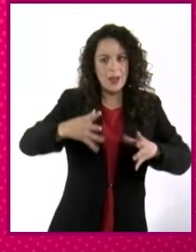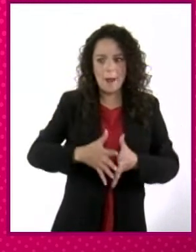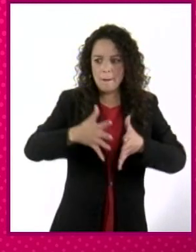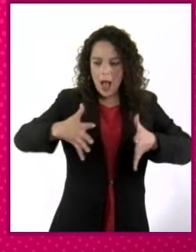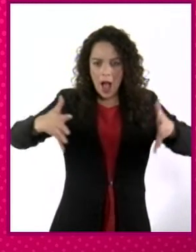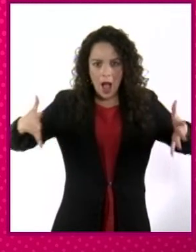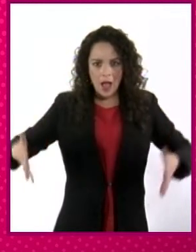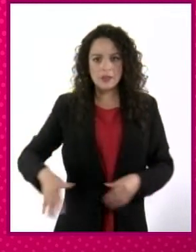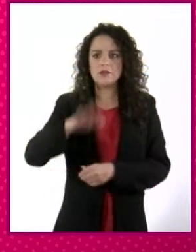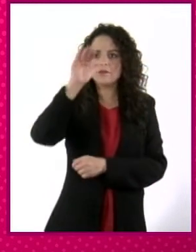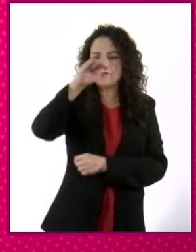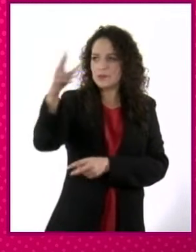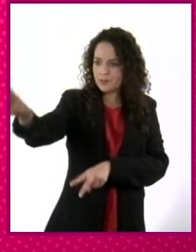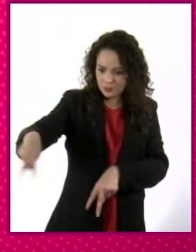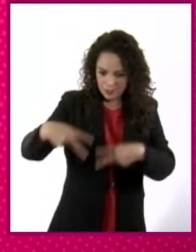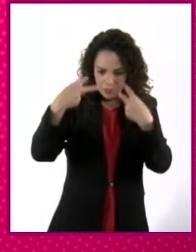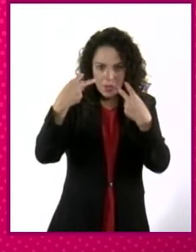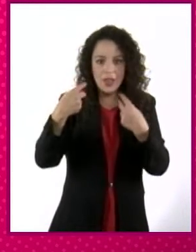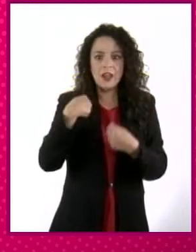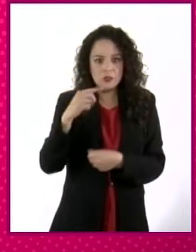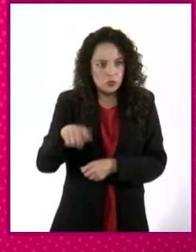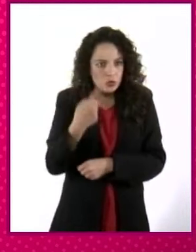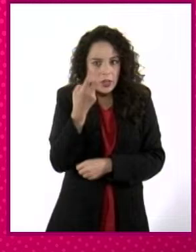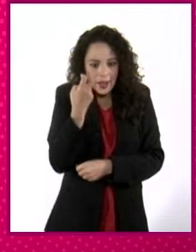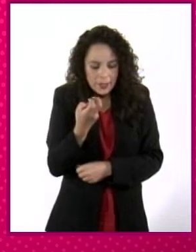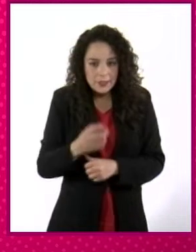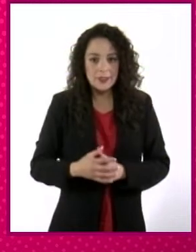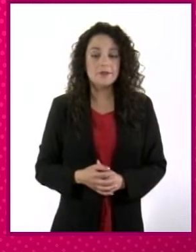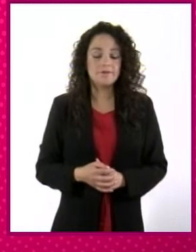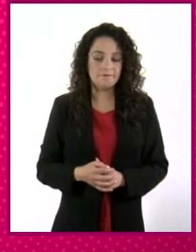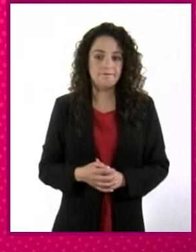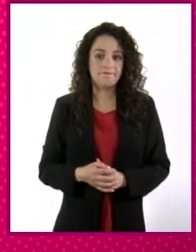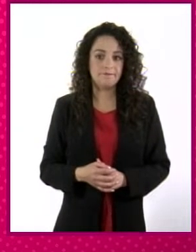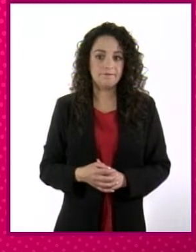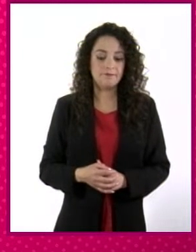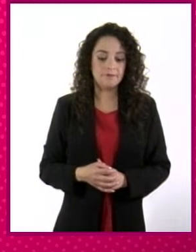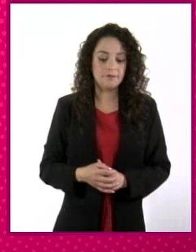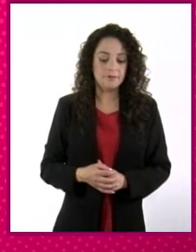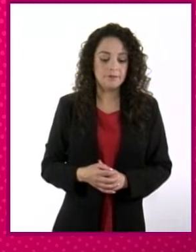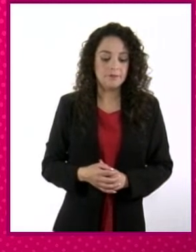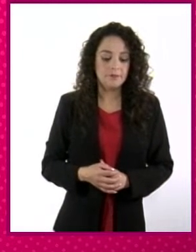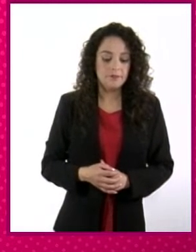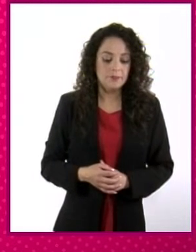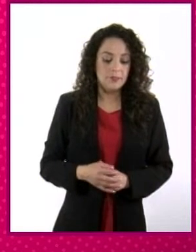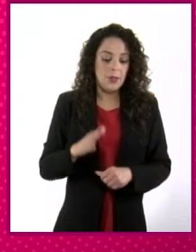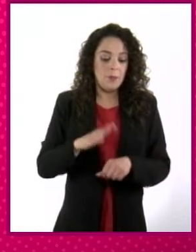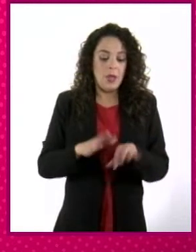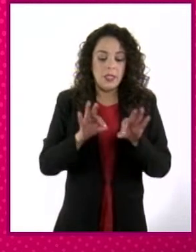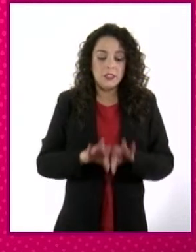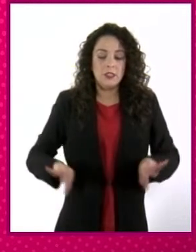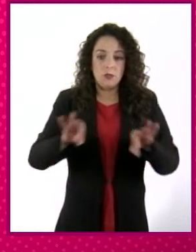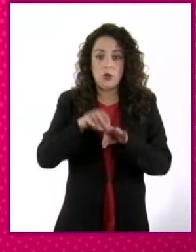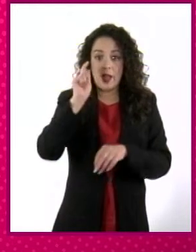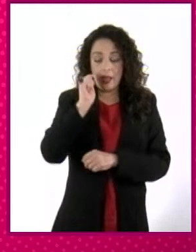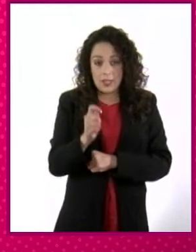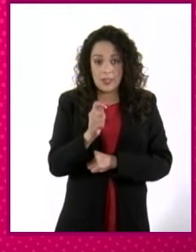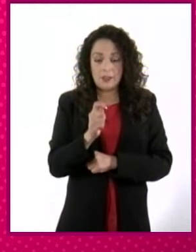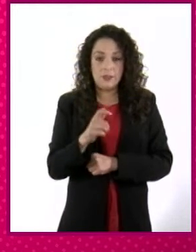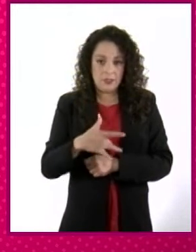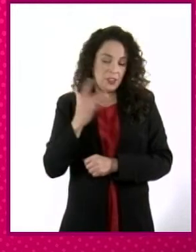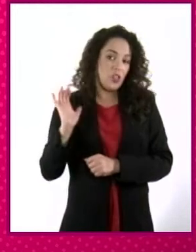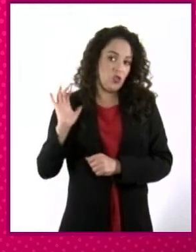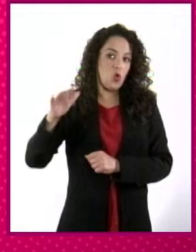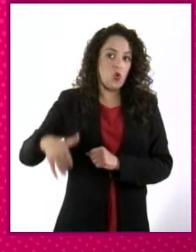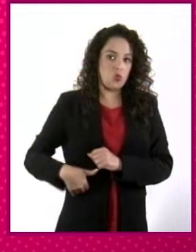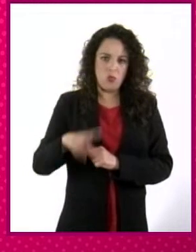eso es lo más importante, ¿no? No sentir miedo de quién eres, al contrario, es que sentirse orgulloso de quién es